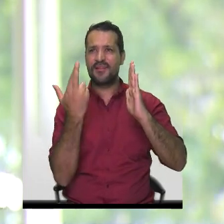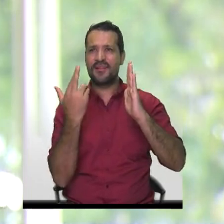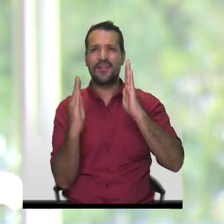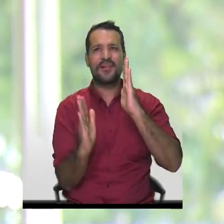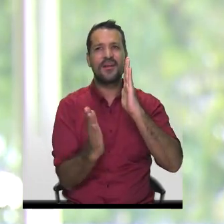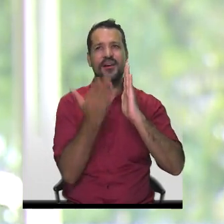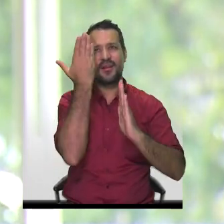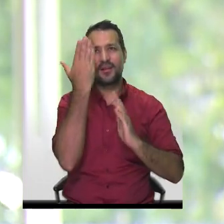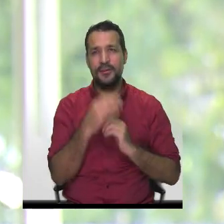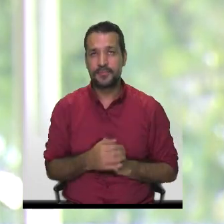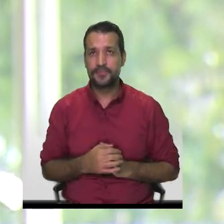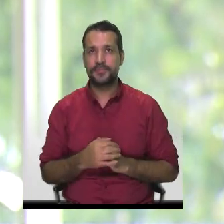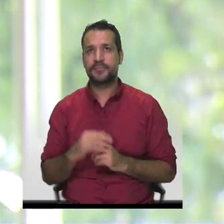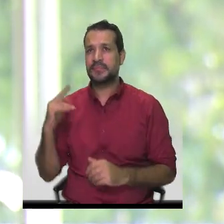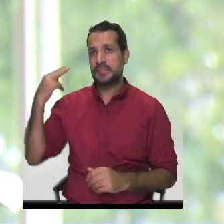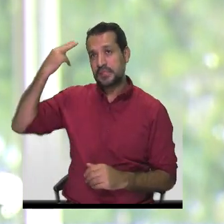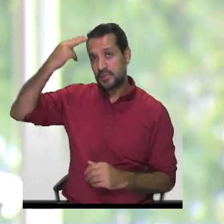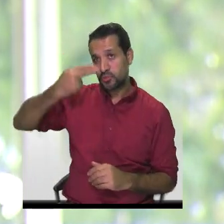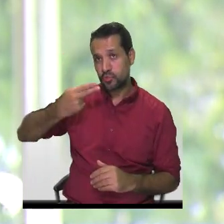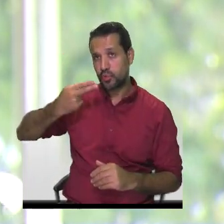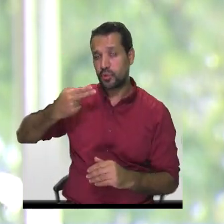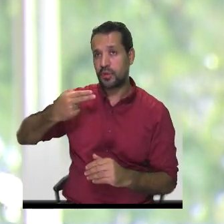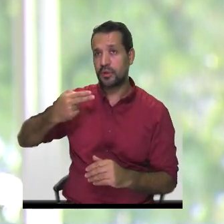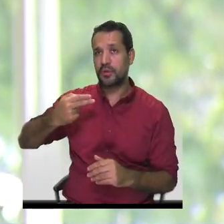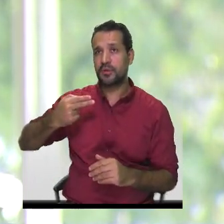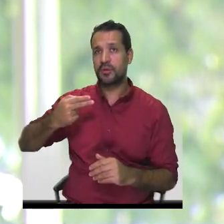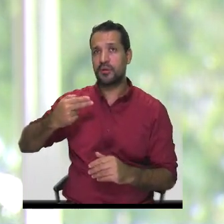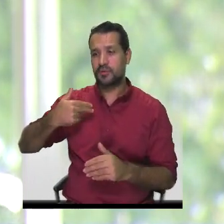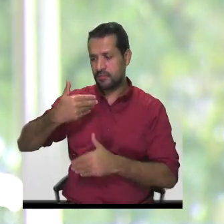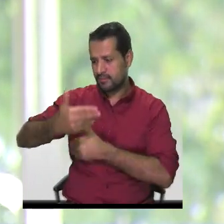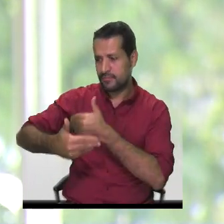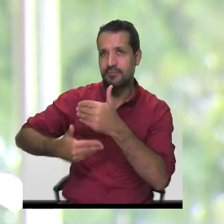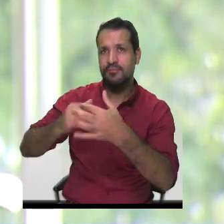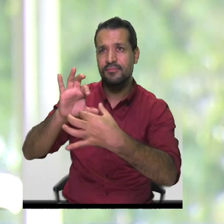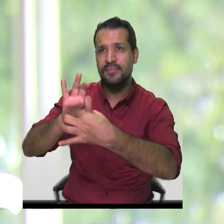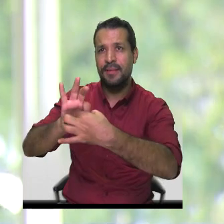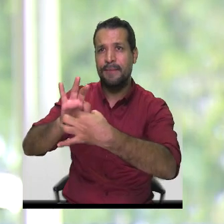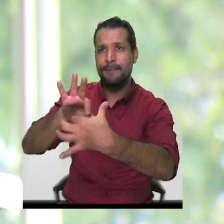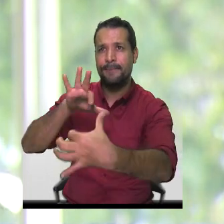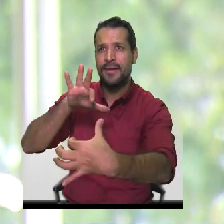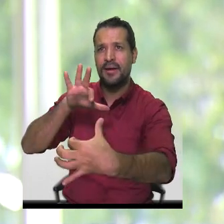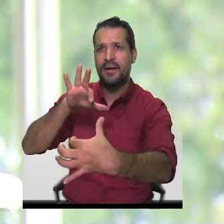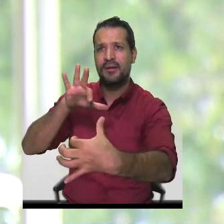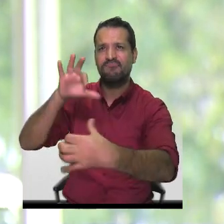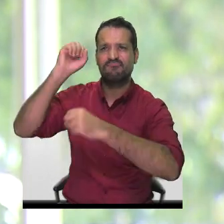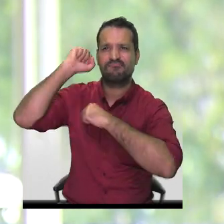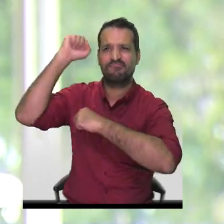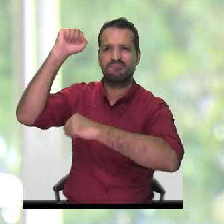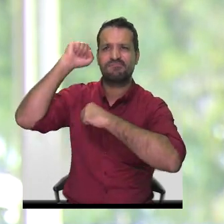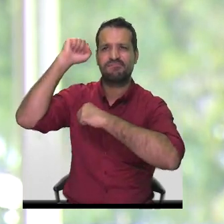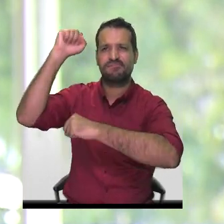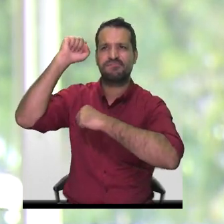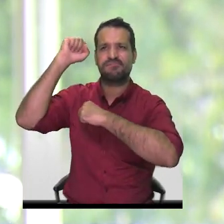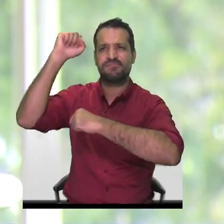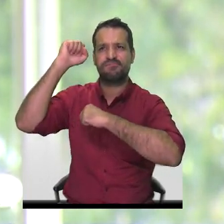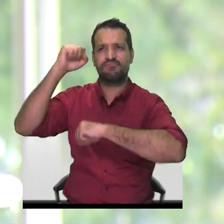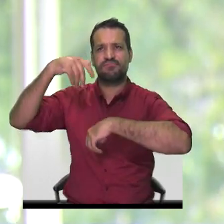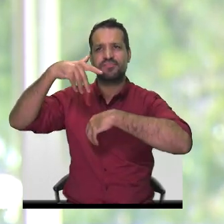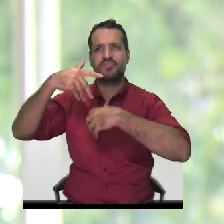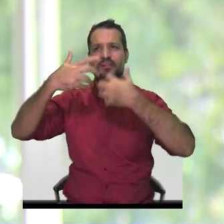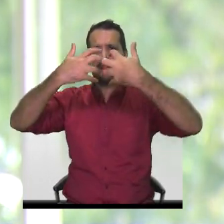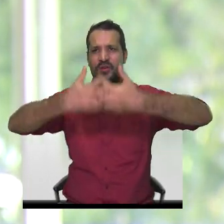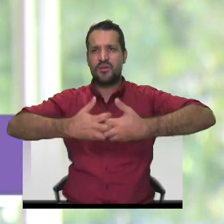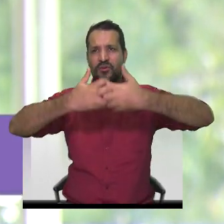pues en la historia del desarrollo humano hubo un quiebre filosófico y cultural que fue la revolución industrial, en donde empezamos a apropiar